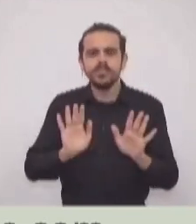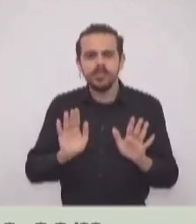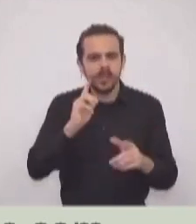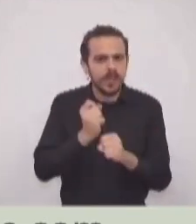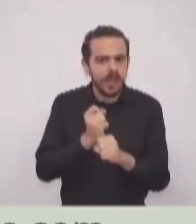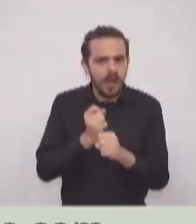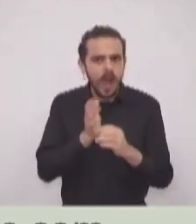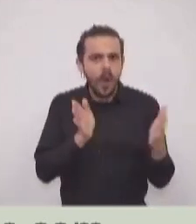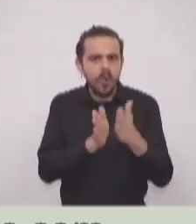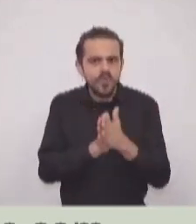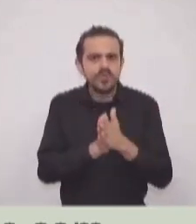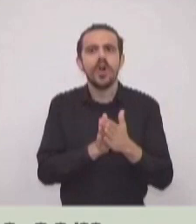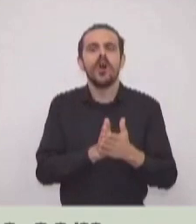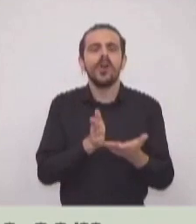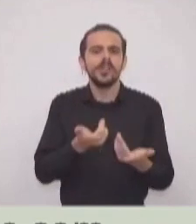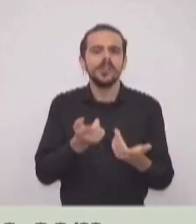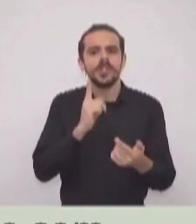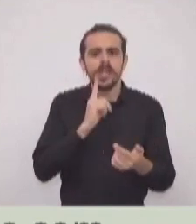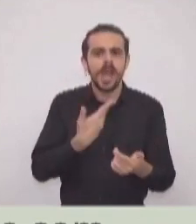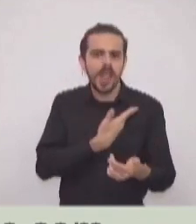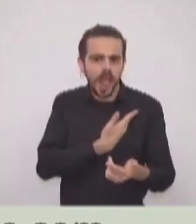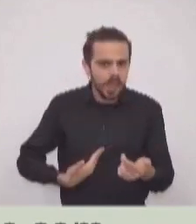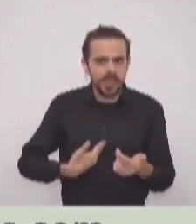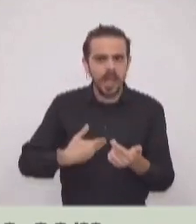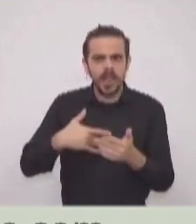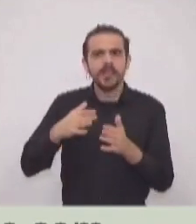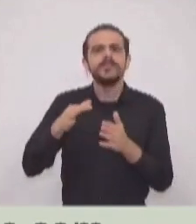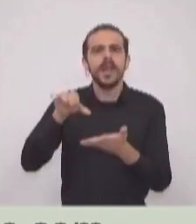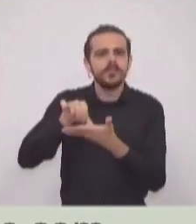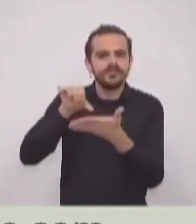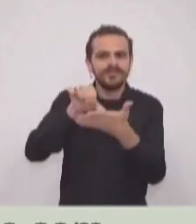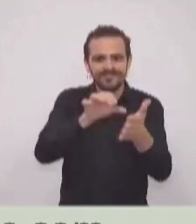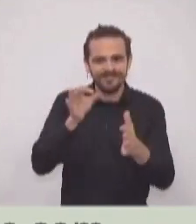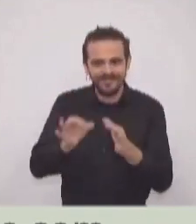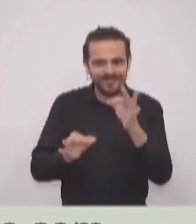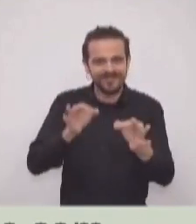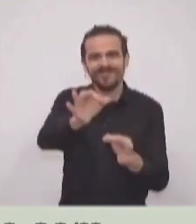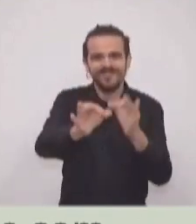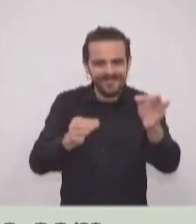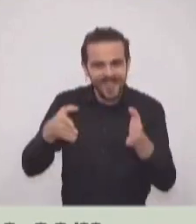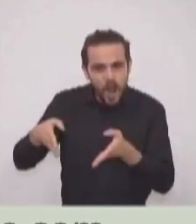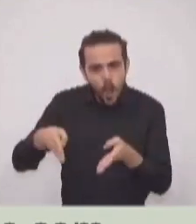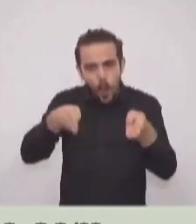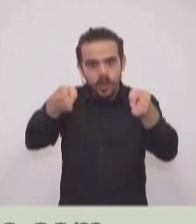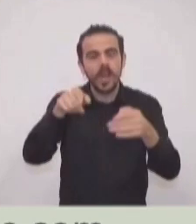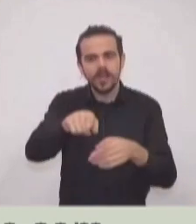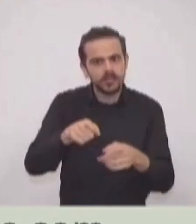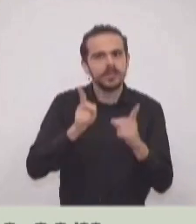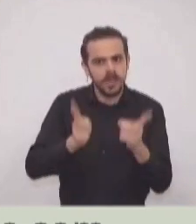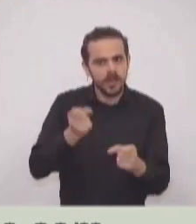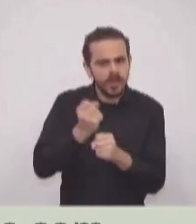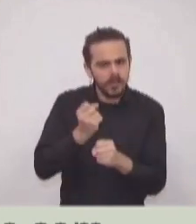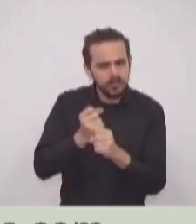cada localidad y desarrollando un trabajo epidemiológico intensivo en cada